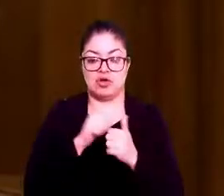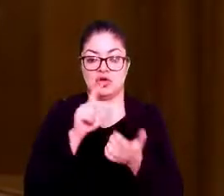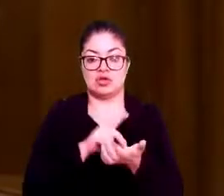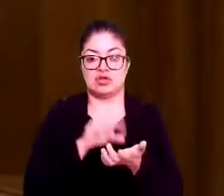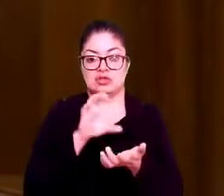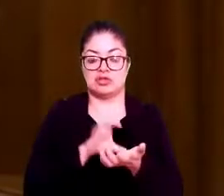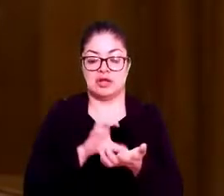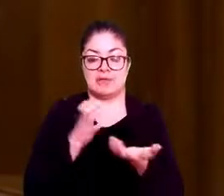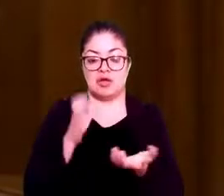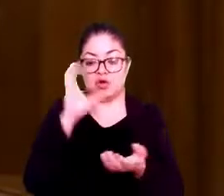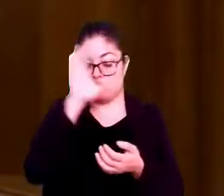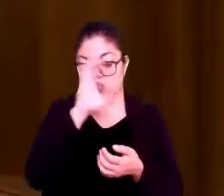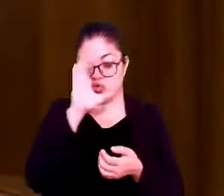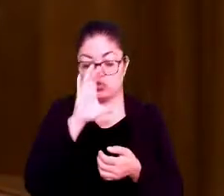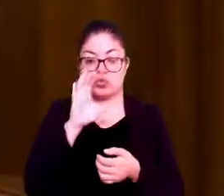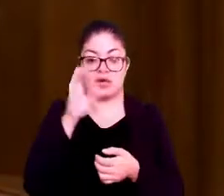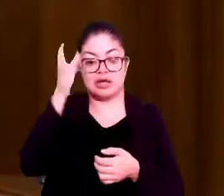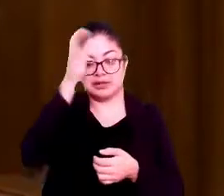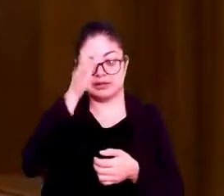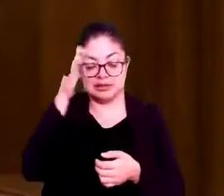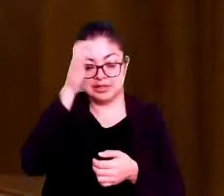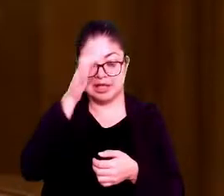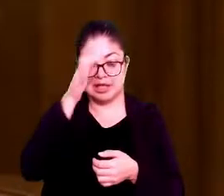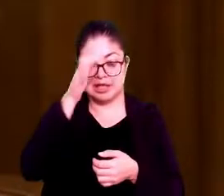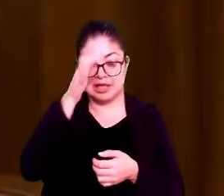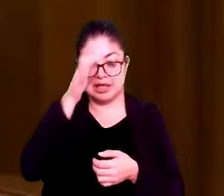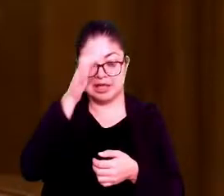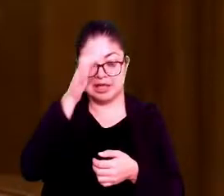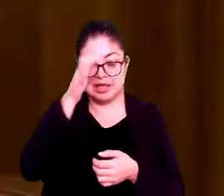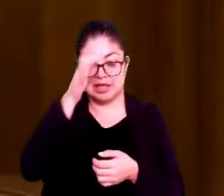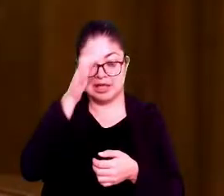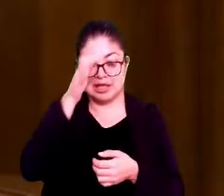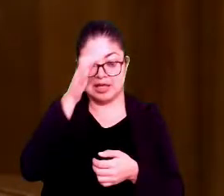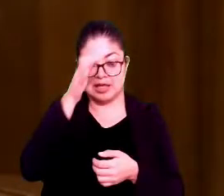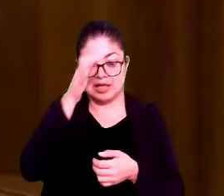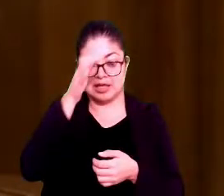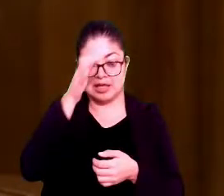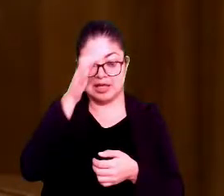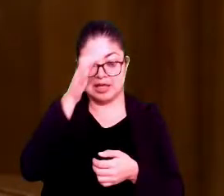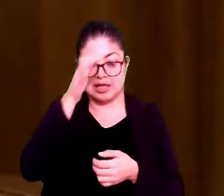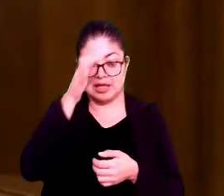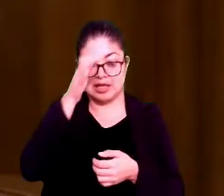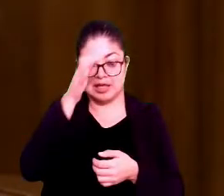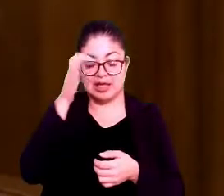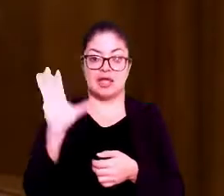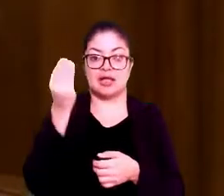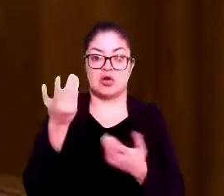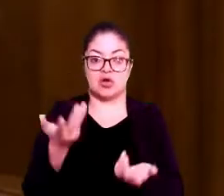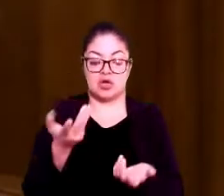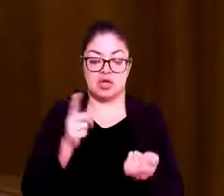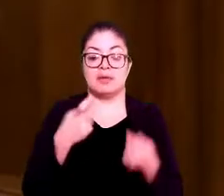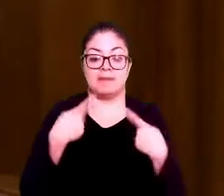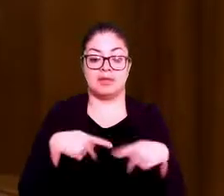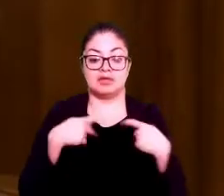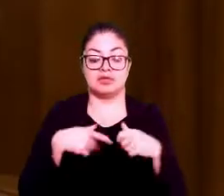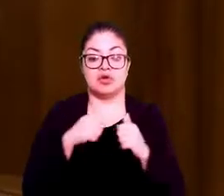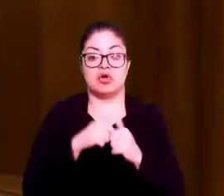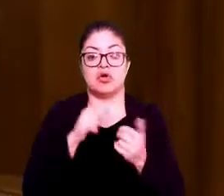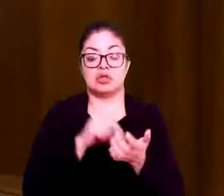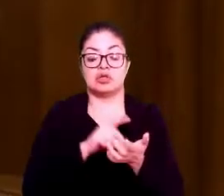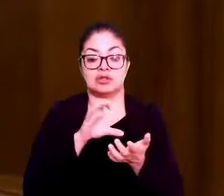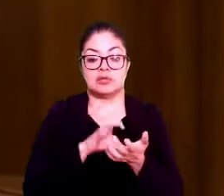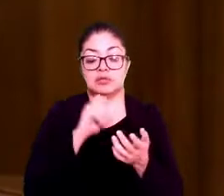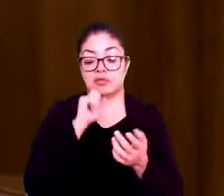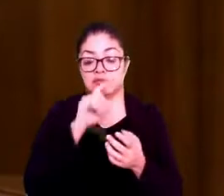discapacidad, cultura, ciencia y tecnología, con motivo de la nueva Ley de Educación del Estado de México. Las personas con discapacidad, junto